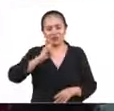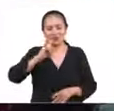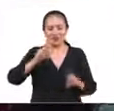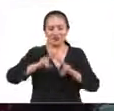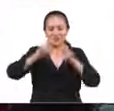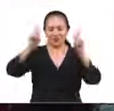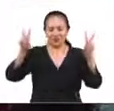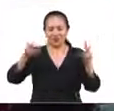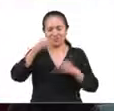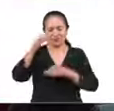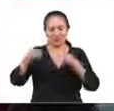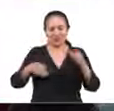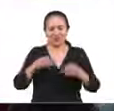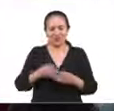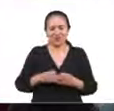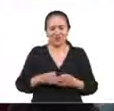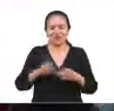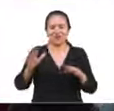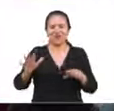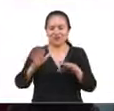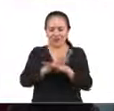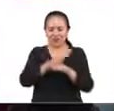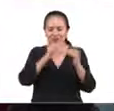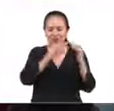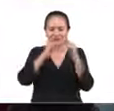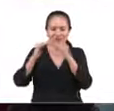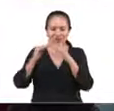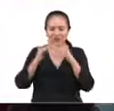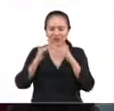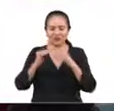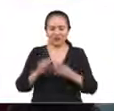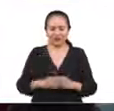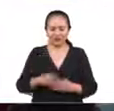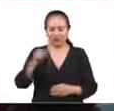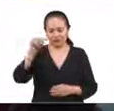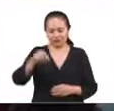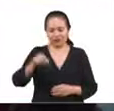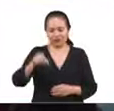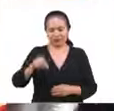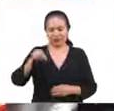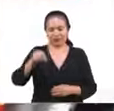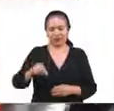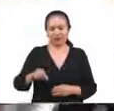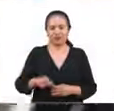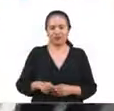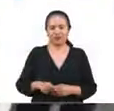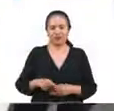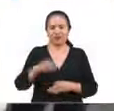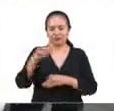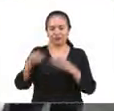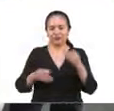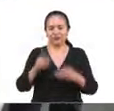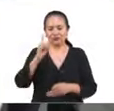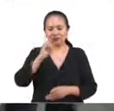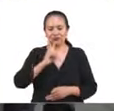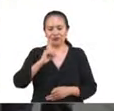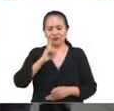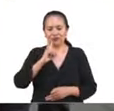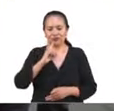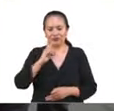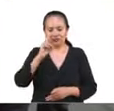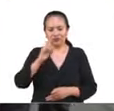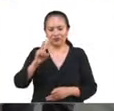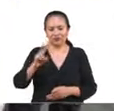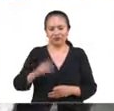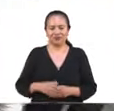visionarias, promotoras de cambio e igualdad, presentes ahí en el fondo de esta imagen.